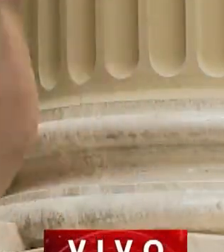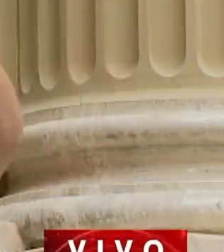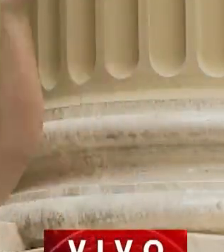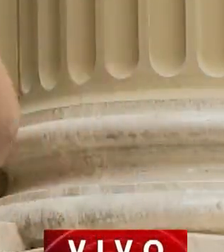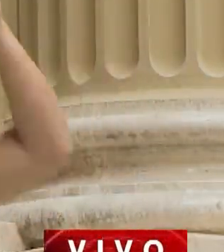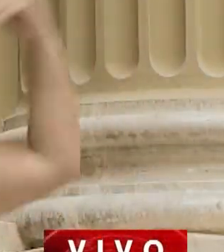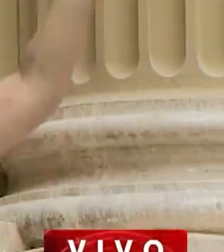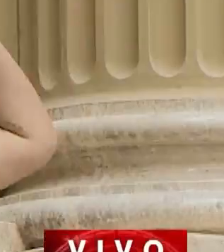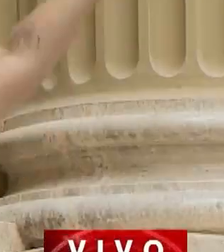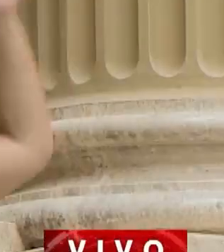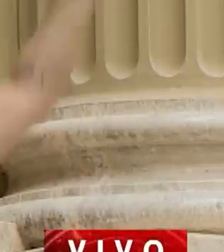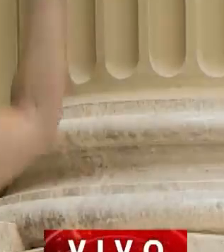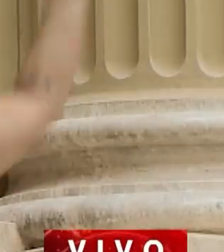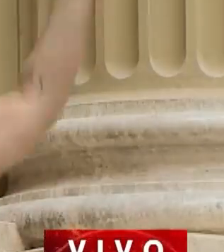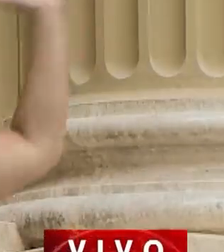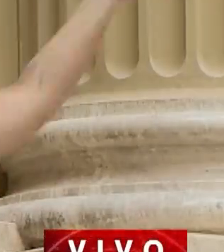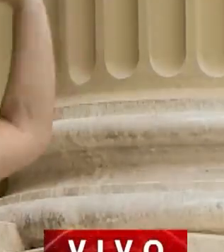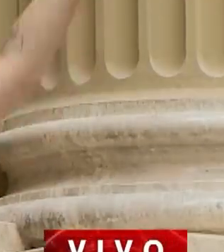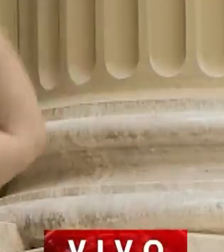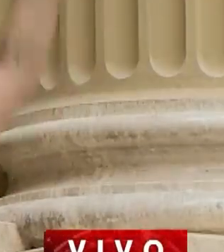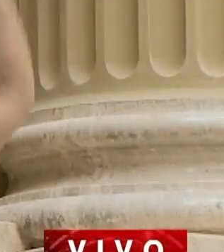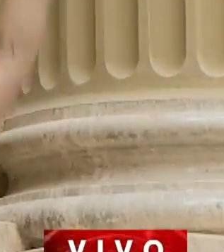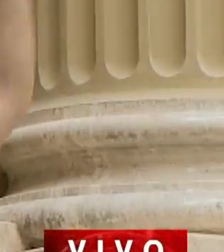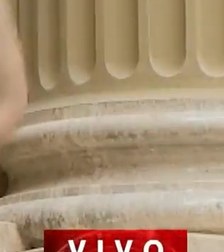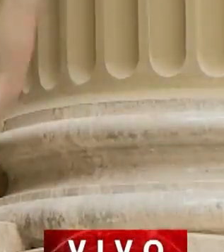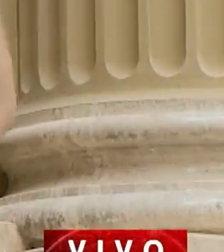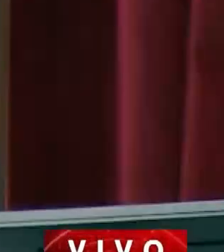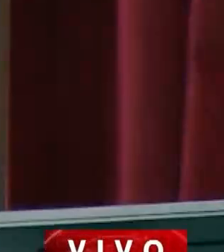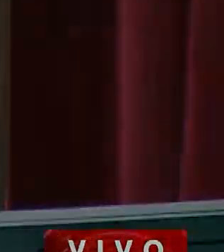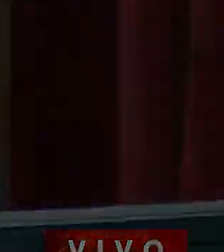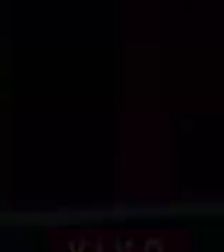Gracias, diputada.